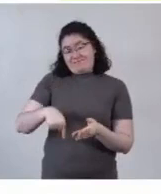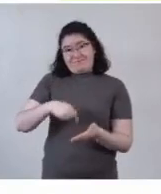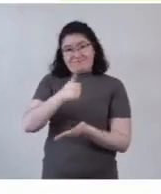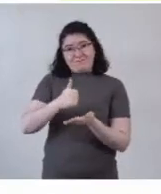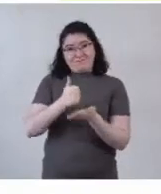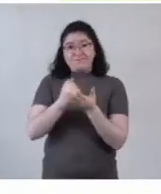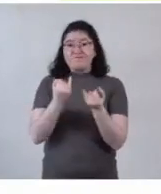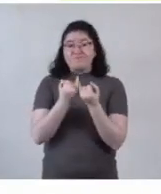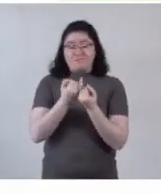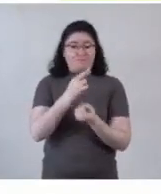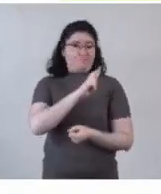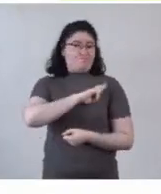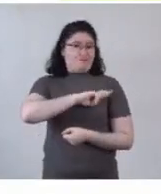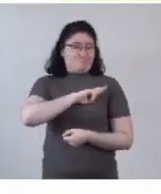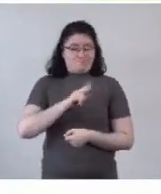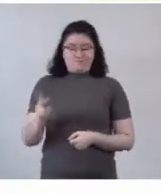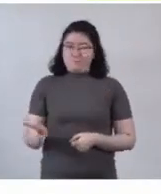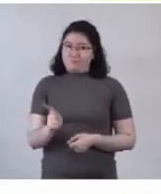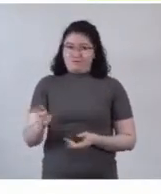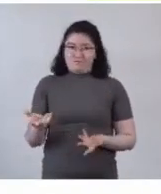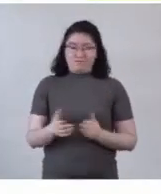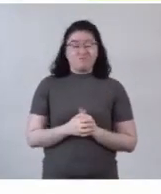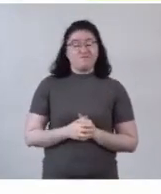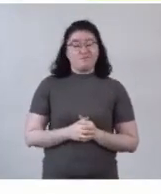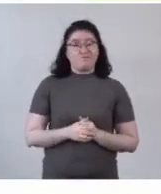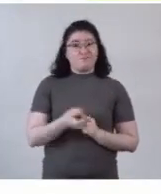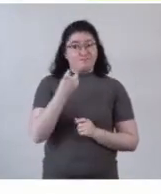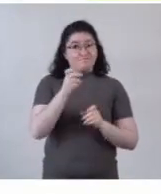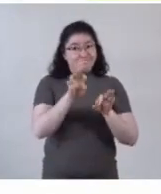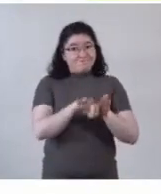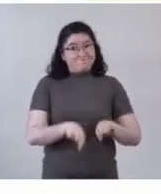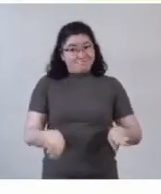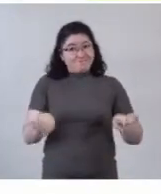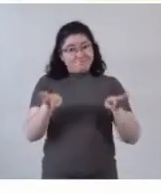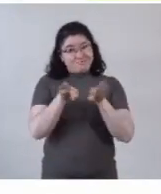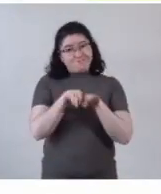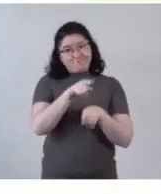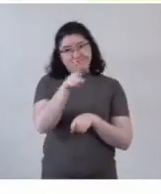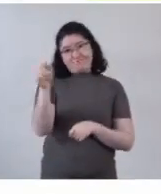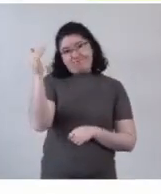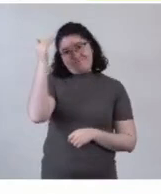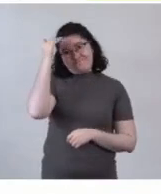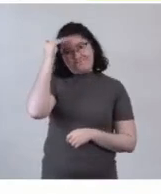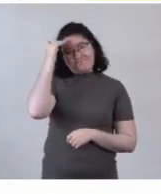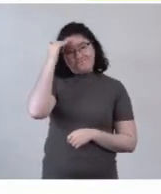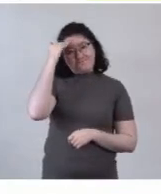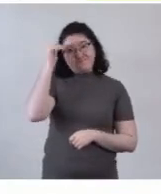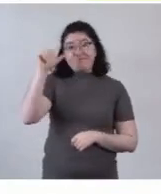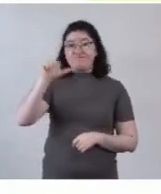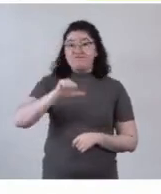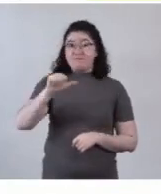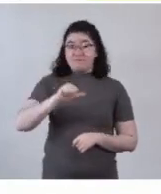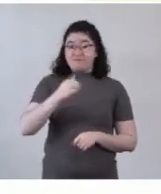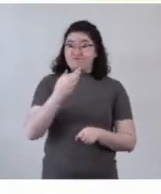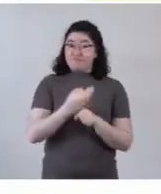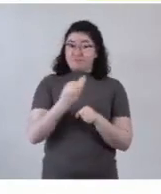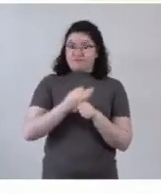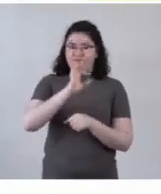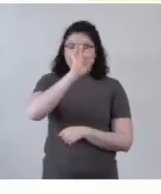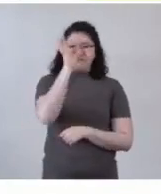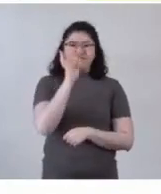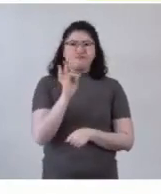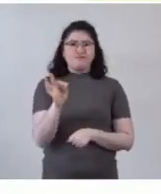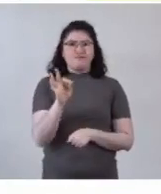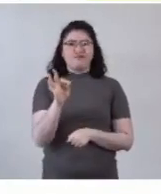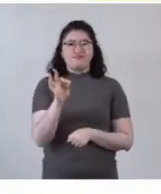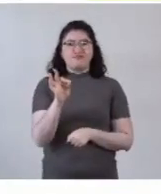y también privadas. Así que pues esto es importante que se conozca. Y al día de hoy estos son los porcentajes de